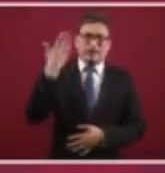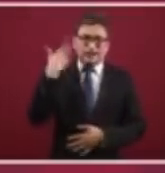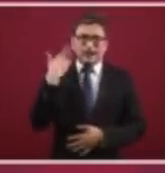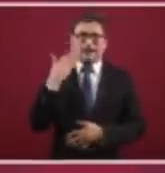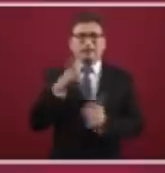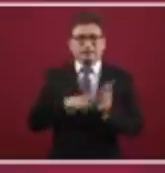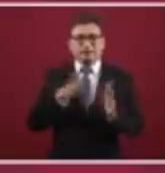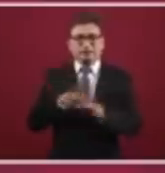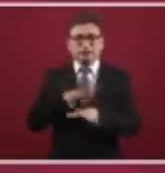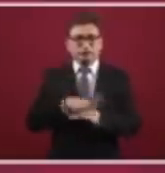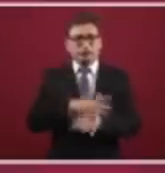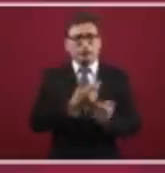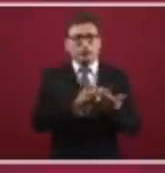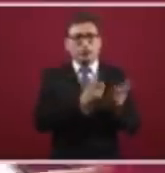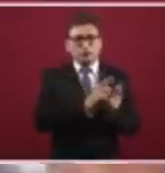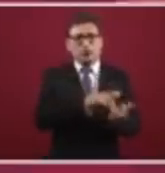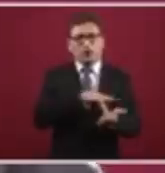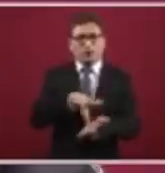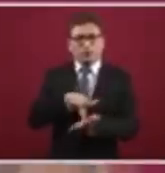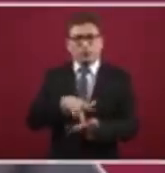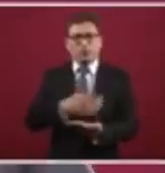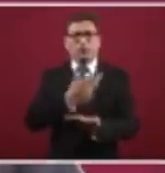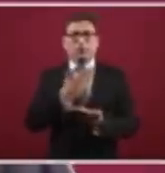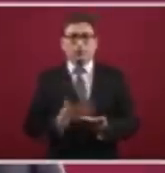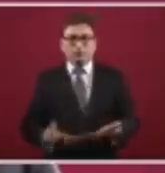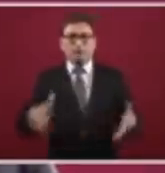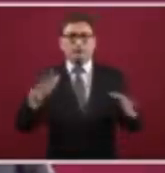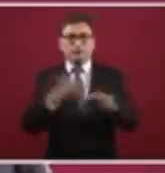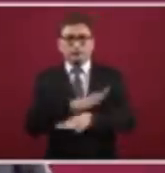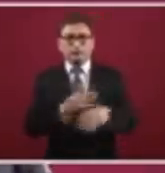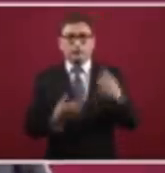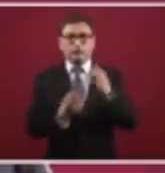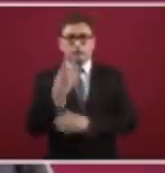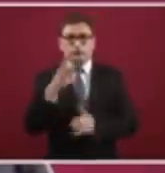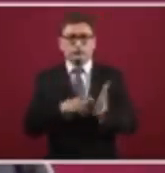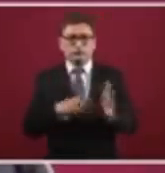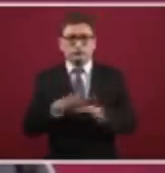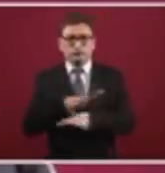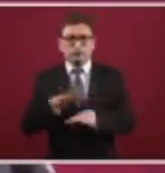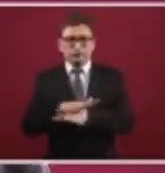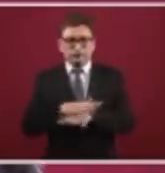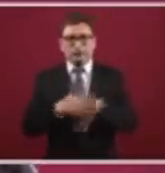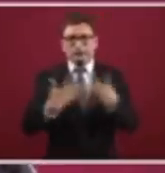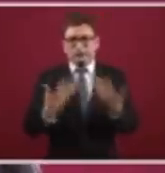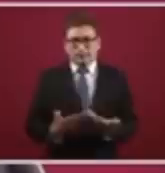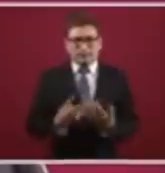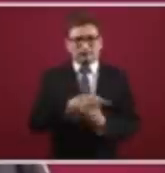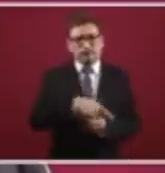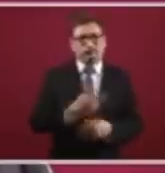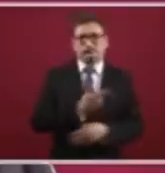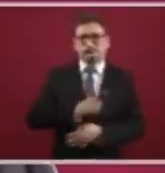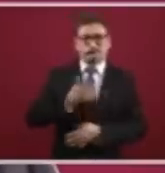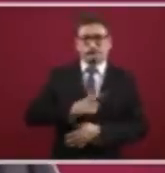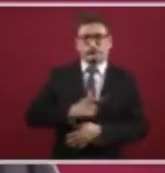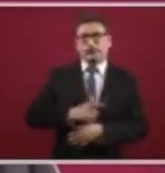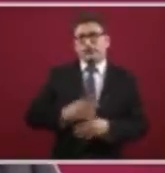anterior que se dio en otras circunstancias esa reforma